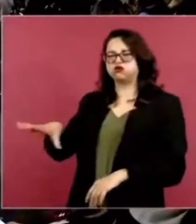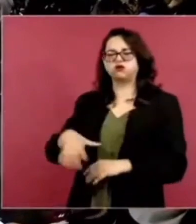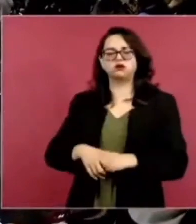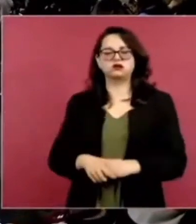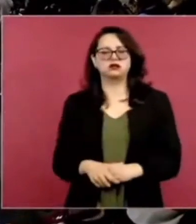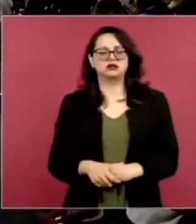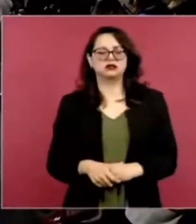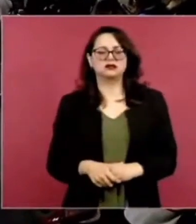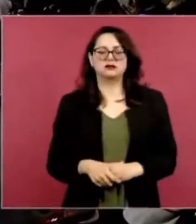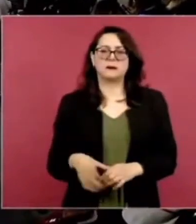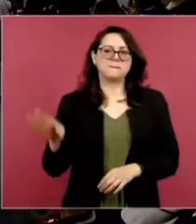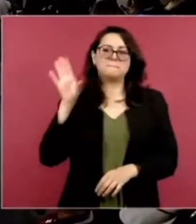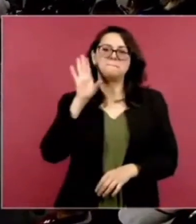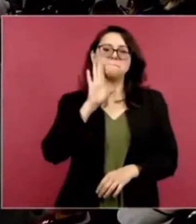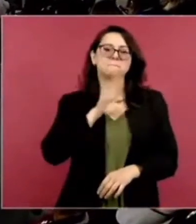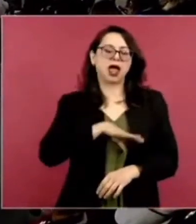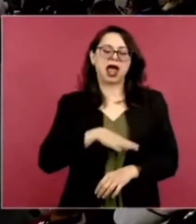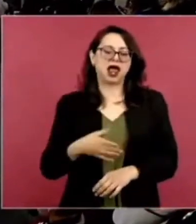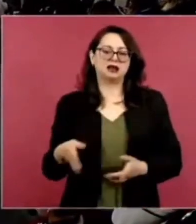tenía